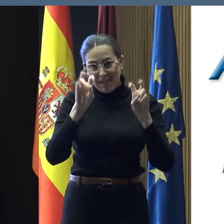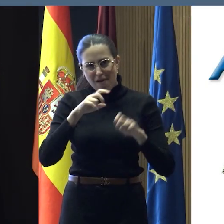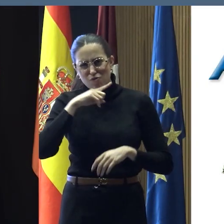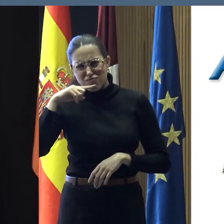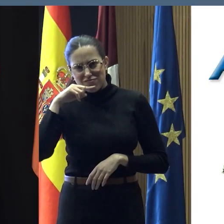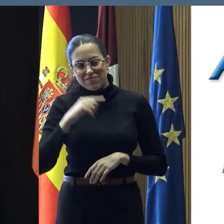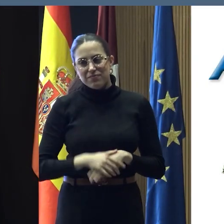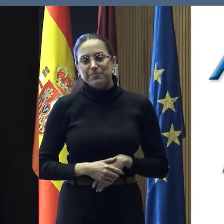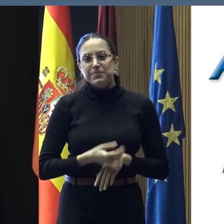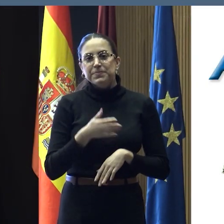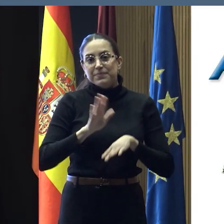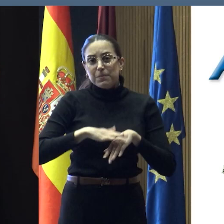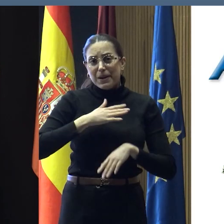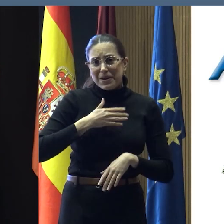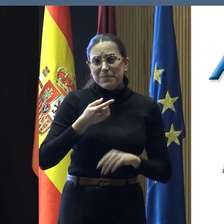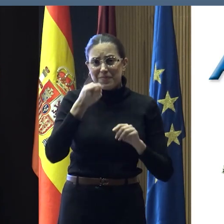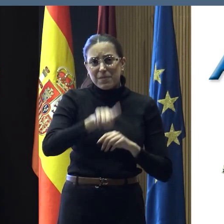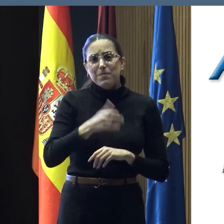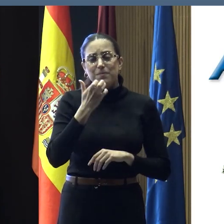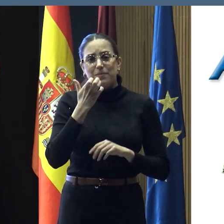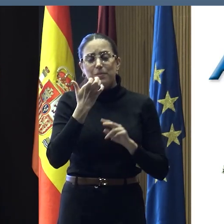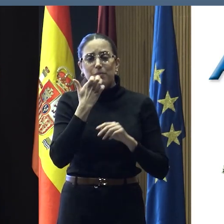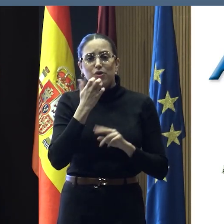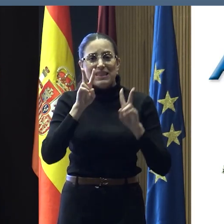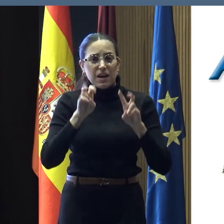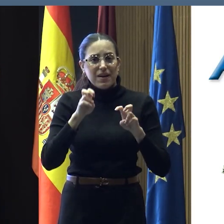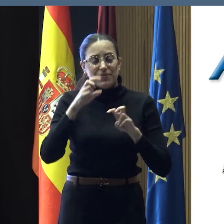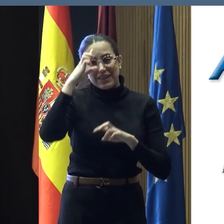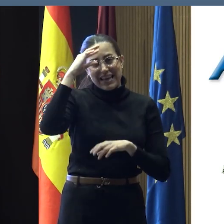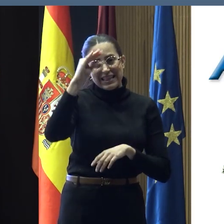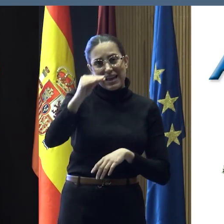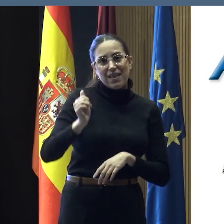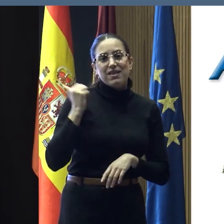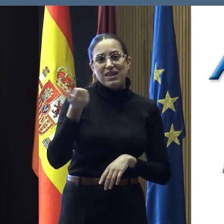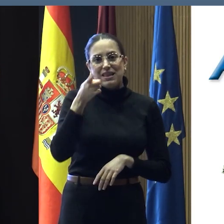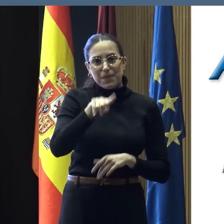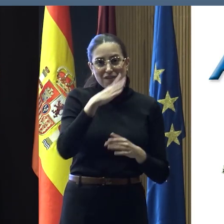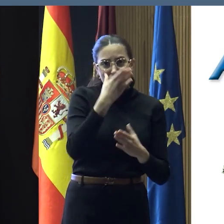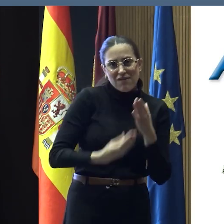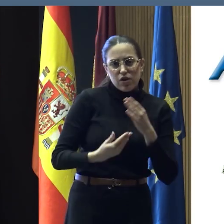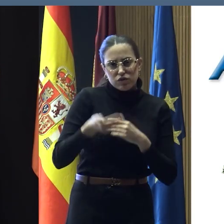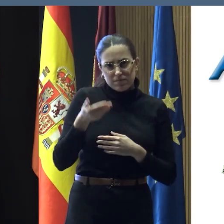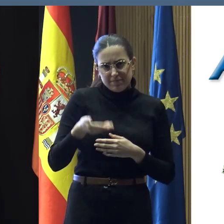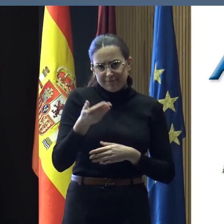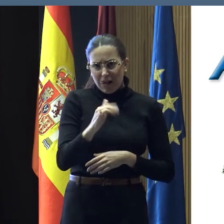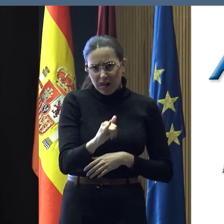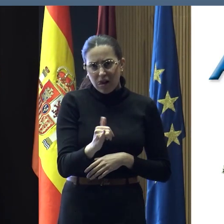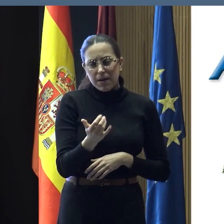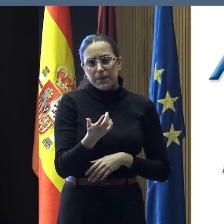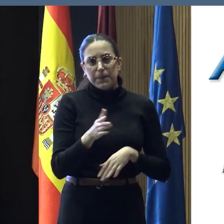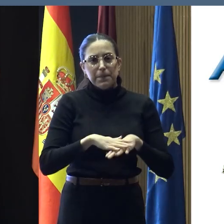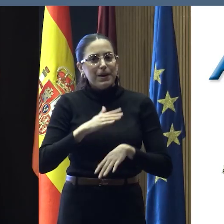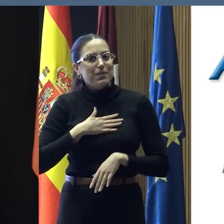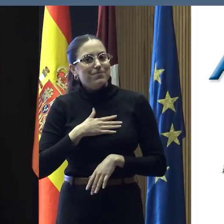para mí también es importante, y más ahora con la inteligencia artificial, que también tiene sesgos importantísimos, que no